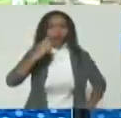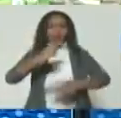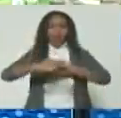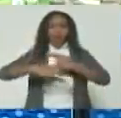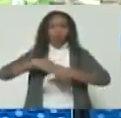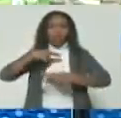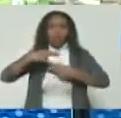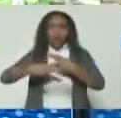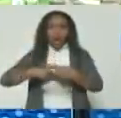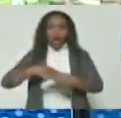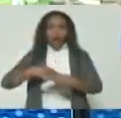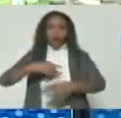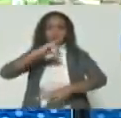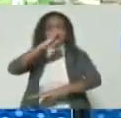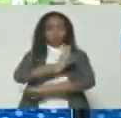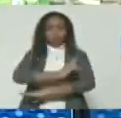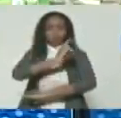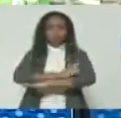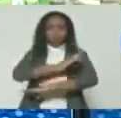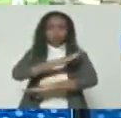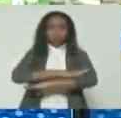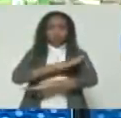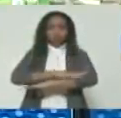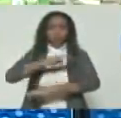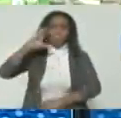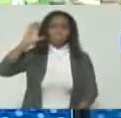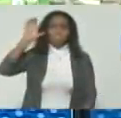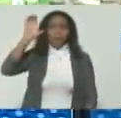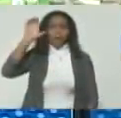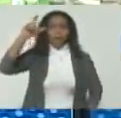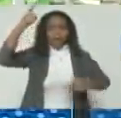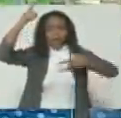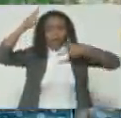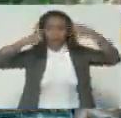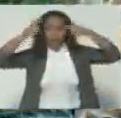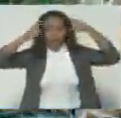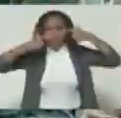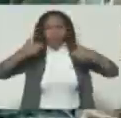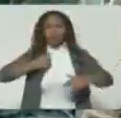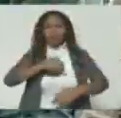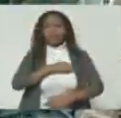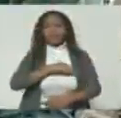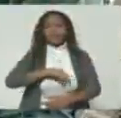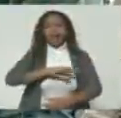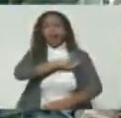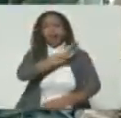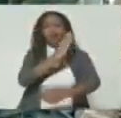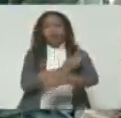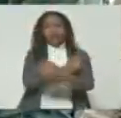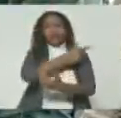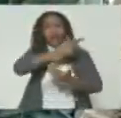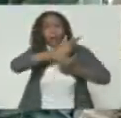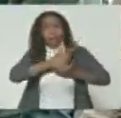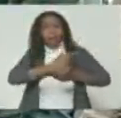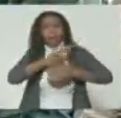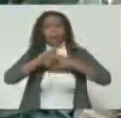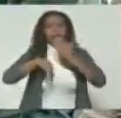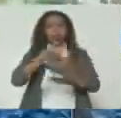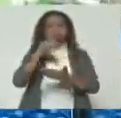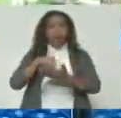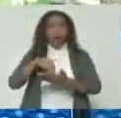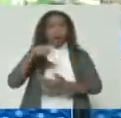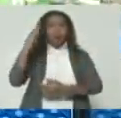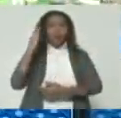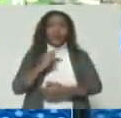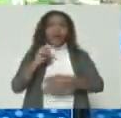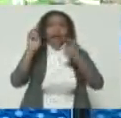revolucionarios, disciplinados, patriotas, chavistas de nuestra Fuerza Armada Nacional Bolivariana. Se trata del